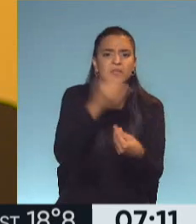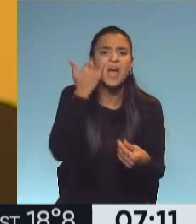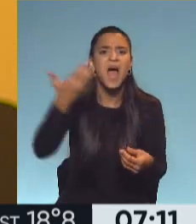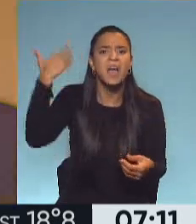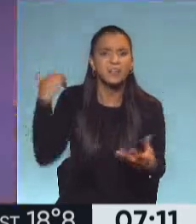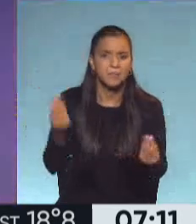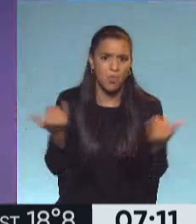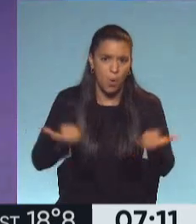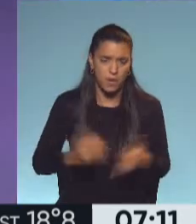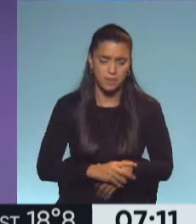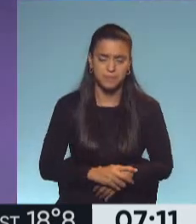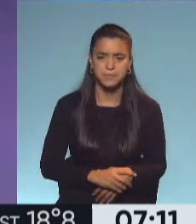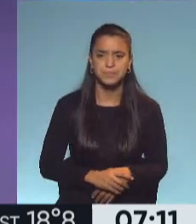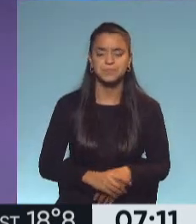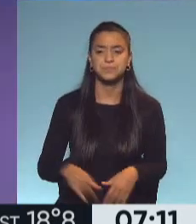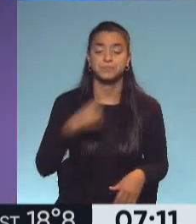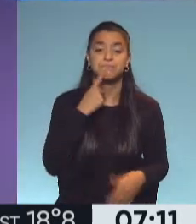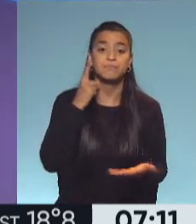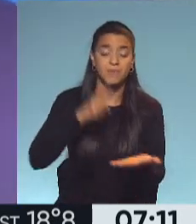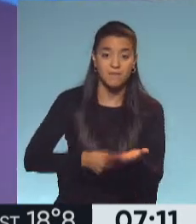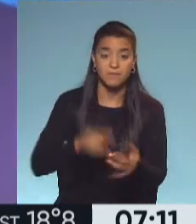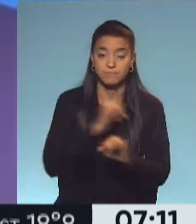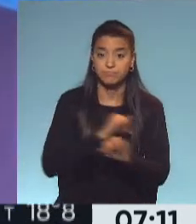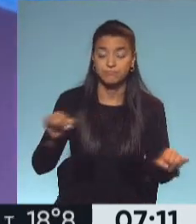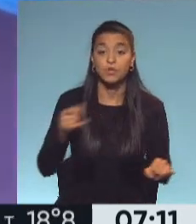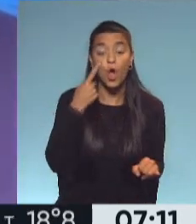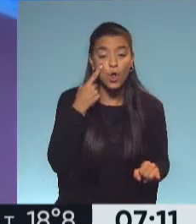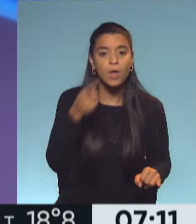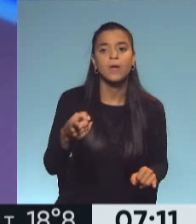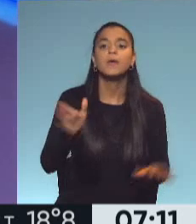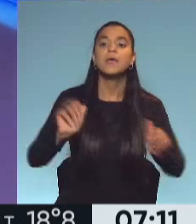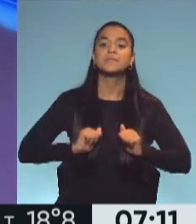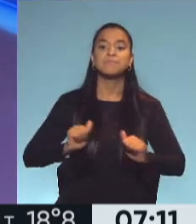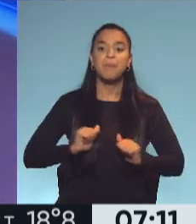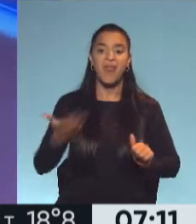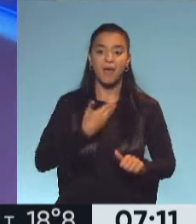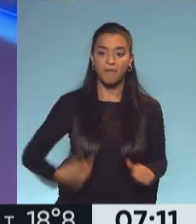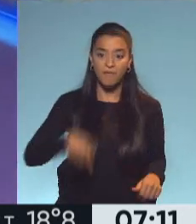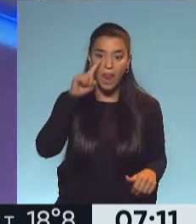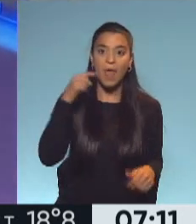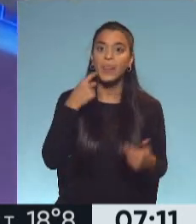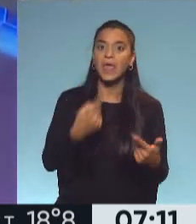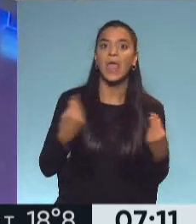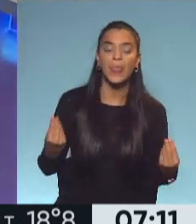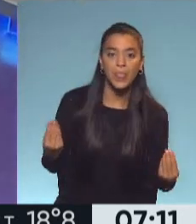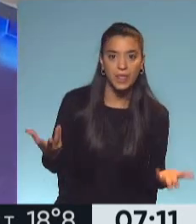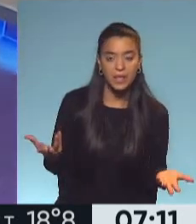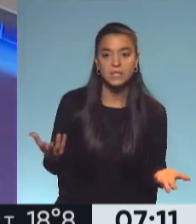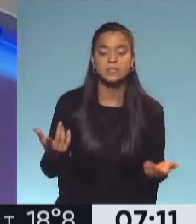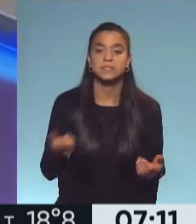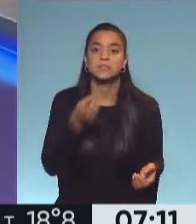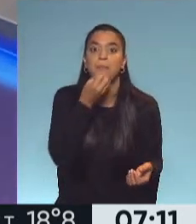tenían. Y apenas se conoció el fallo de la Cámara de Apelaciones, se esperaba la palabra del presidente de la Nación, su expresión, las